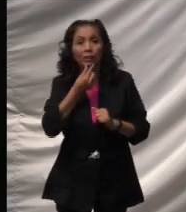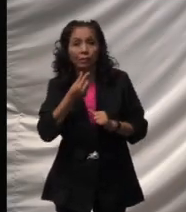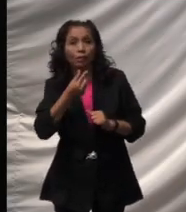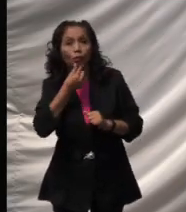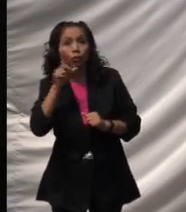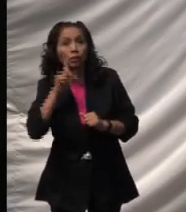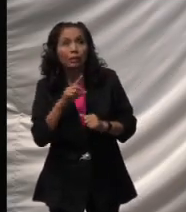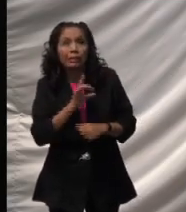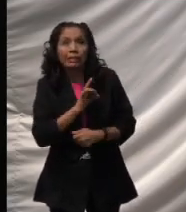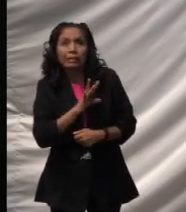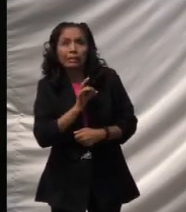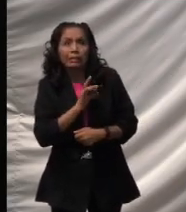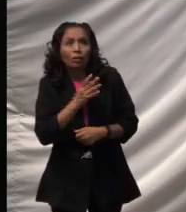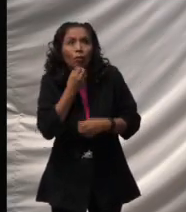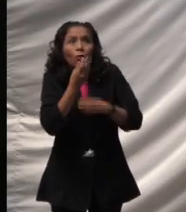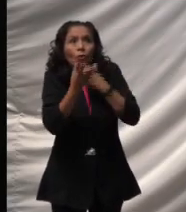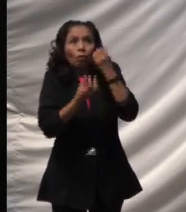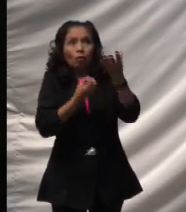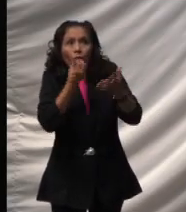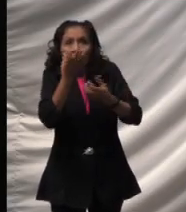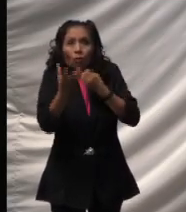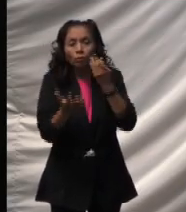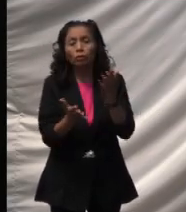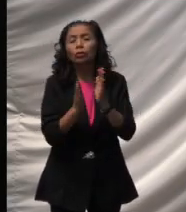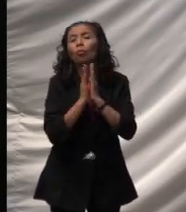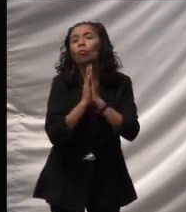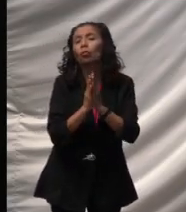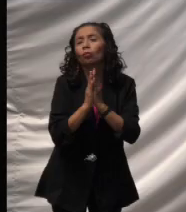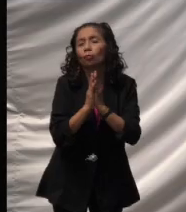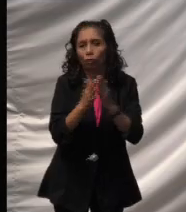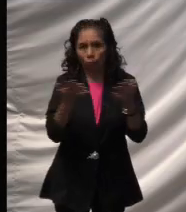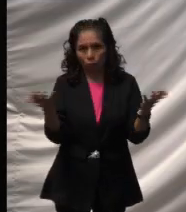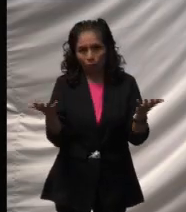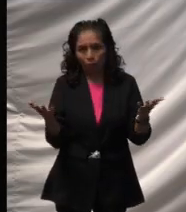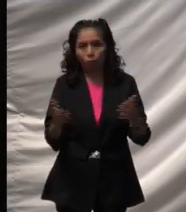niños tengan miedo de expresarse. Así que háganlo, por favor.